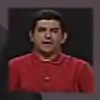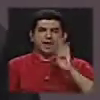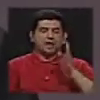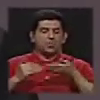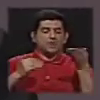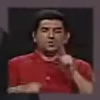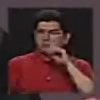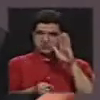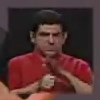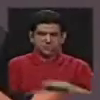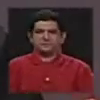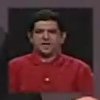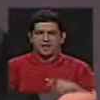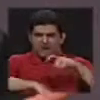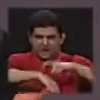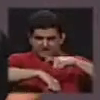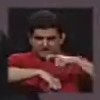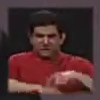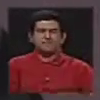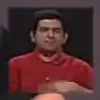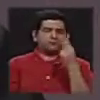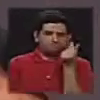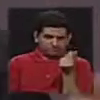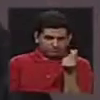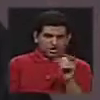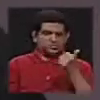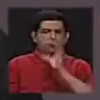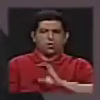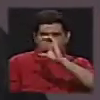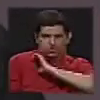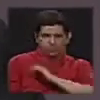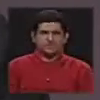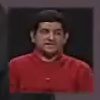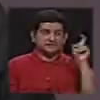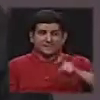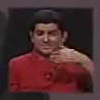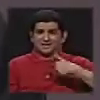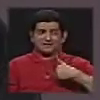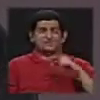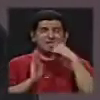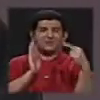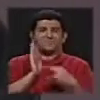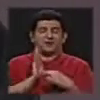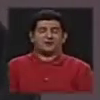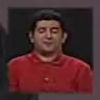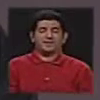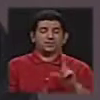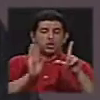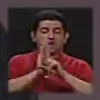cosas que se están incumpliendo: la duración, el precio y otras características que son indispensables según el reglamento y la ley de